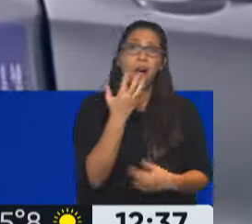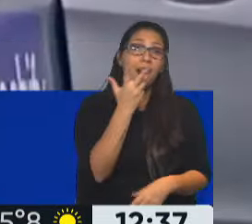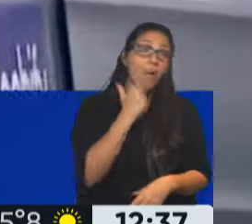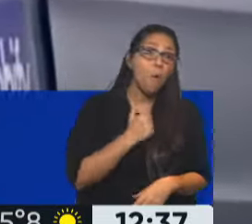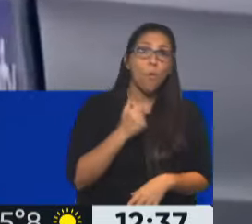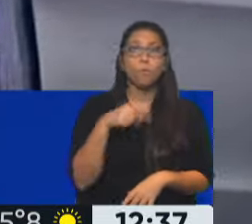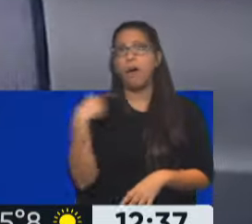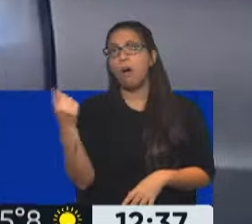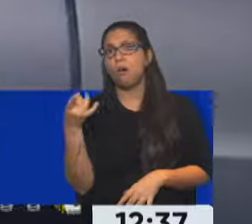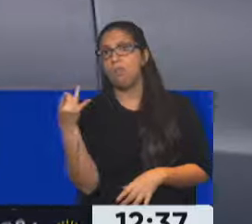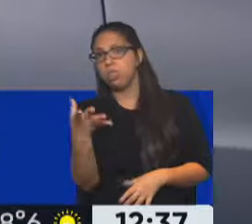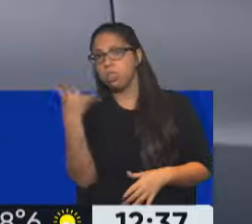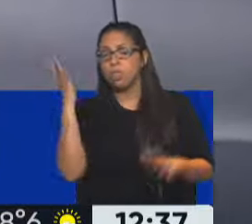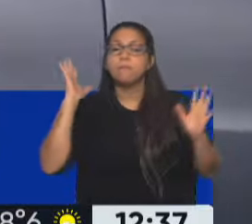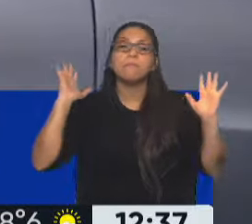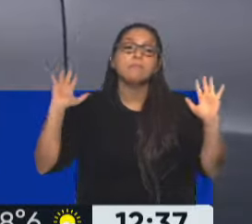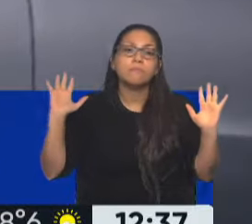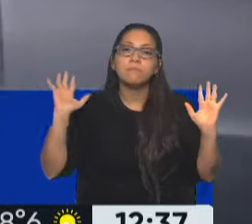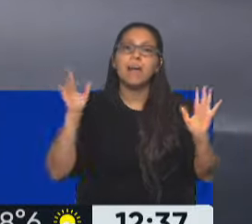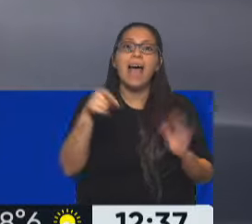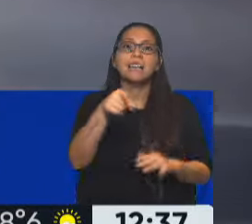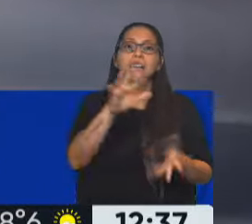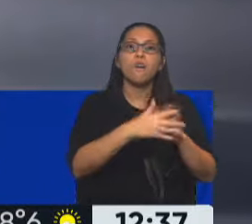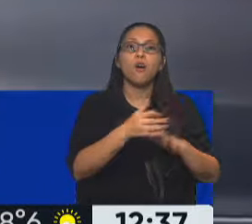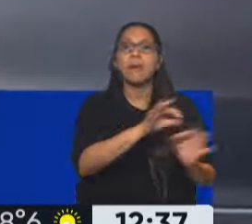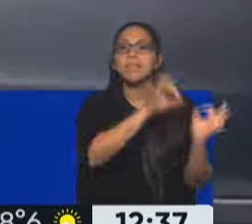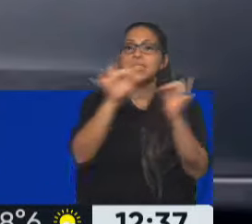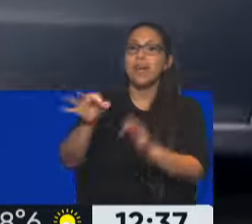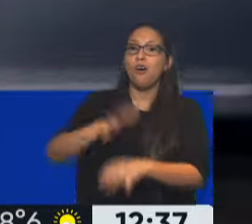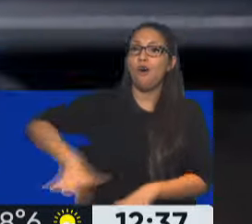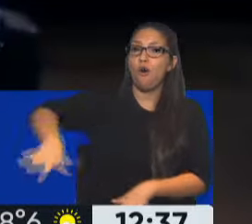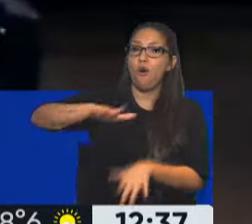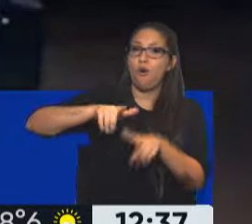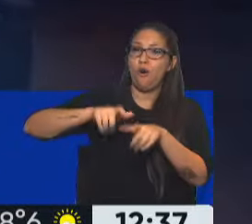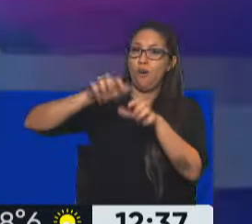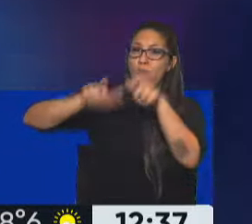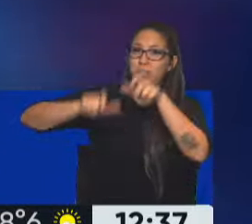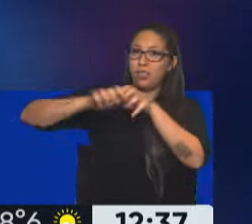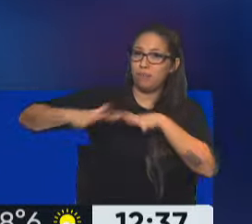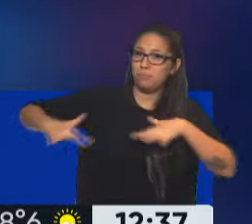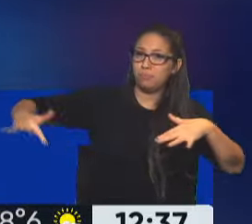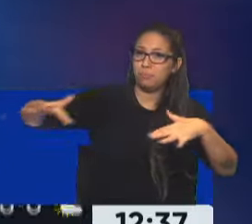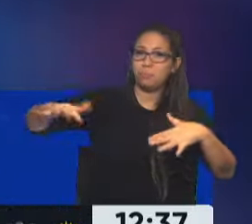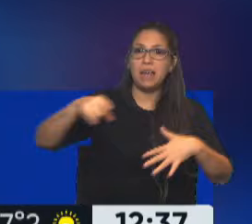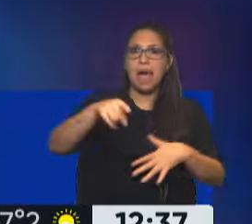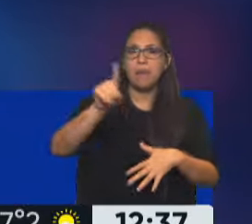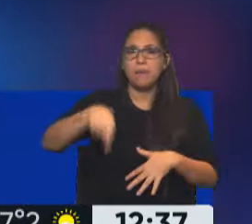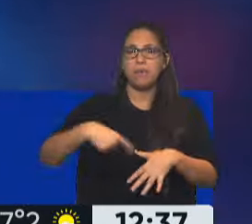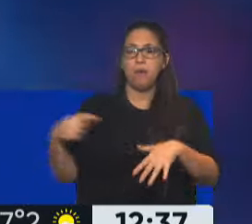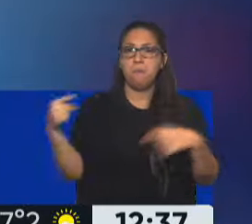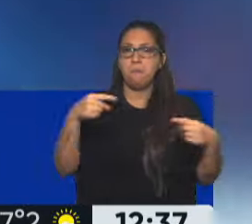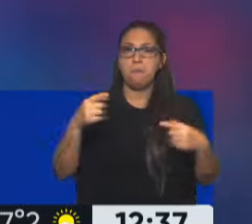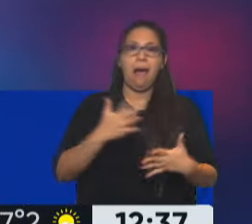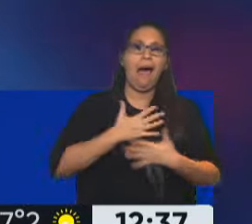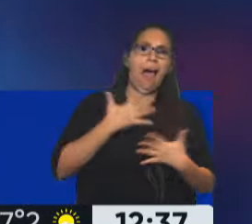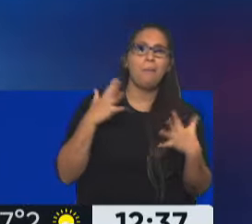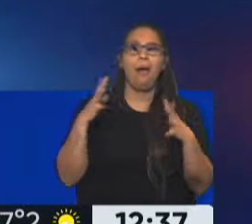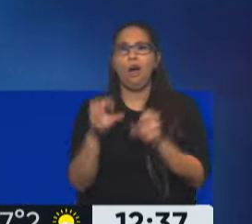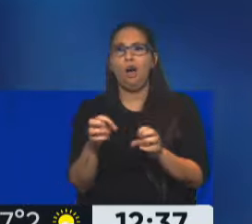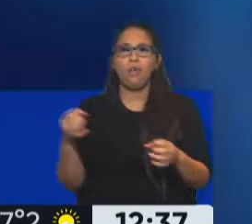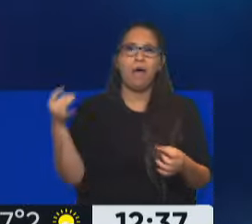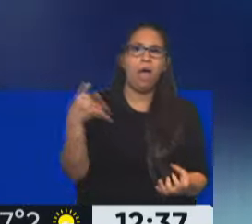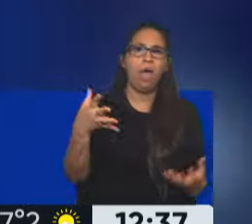resulta sumamente auténtico. Así llegaba al estudio y se armó también una especie de repercusión de amor-odio genial, que